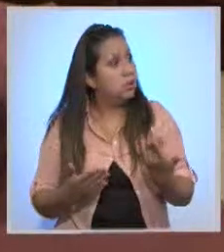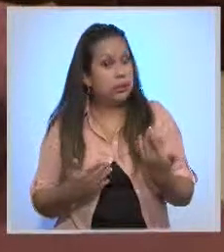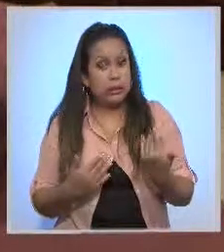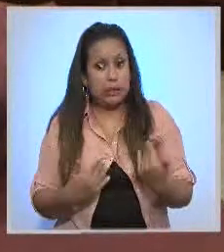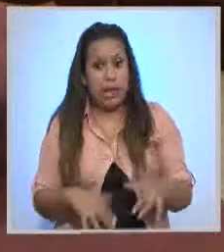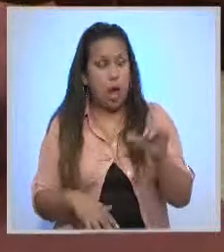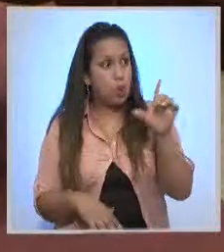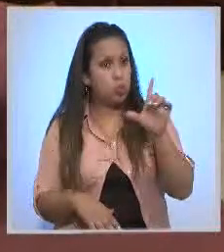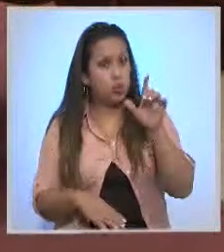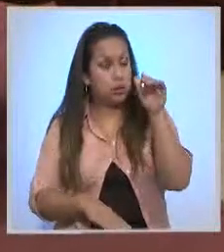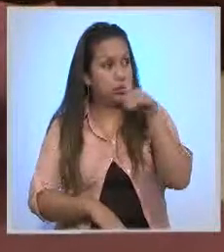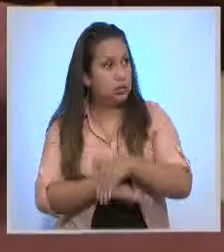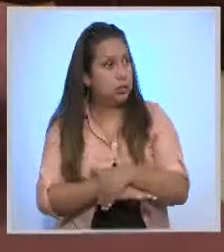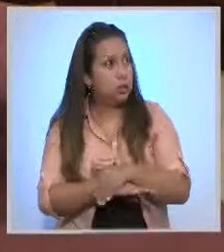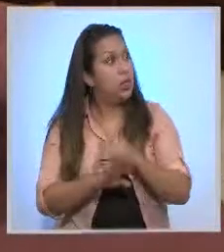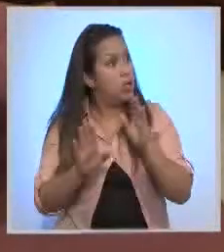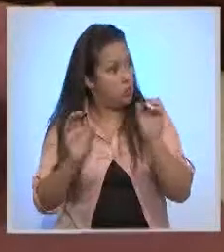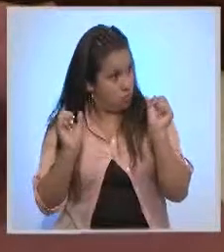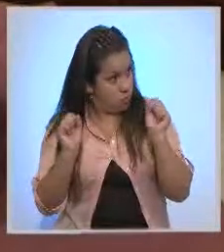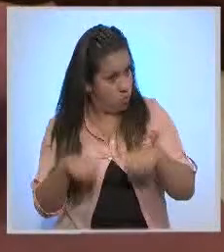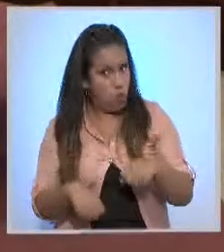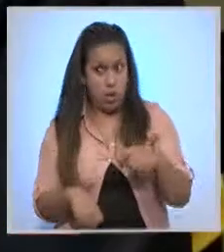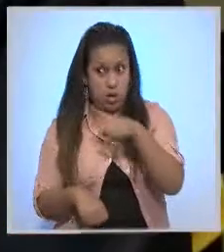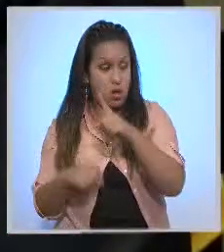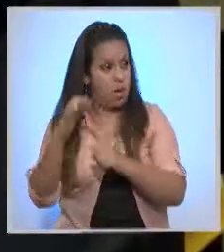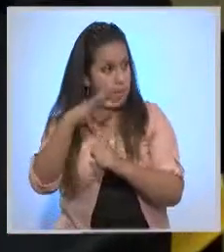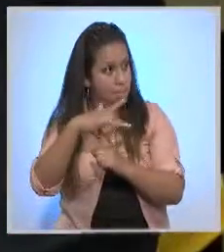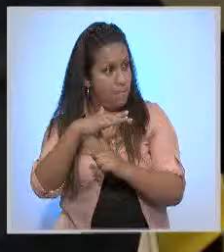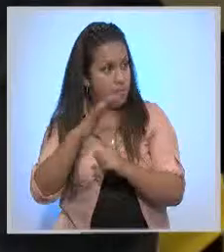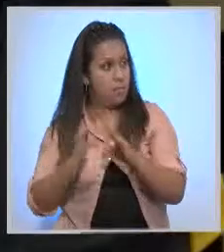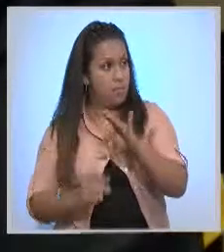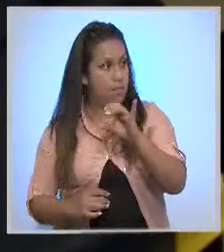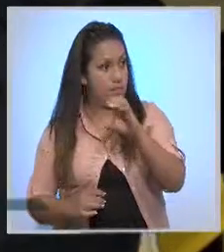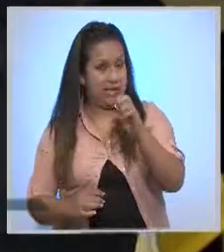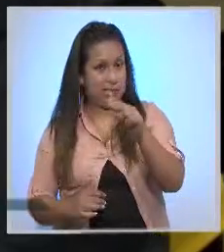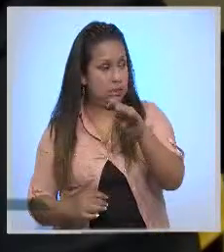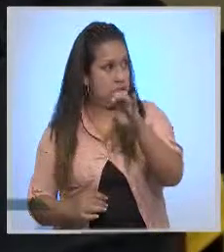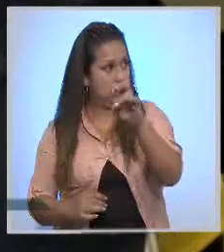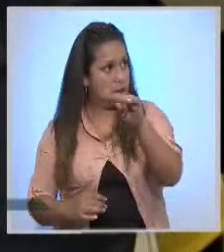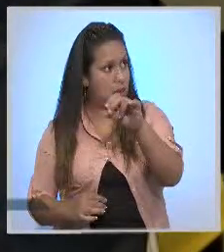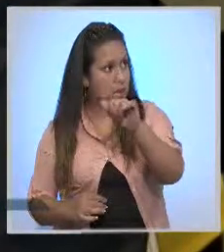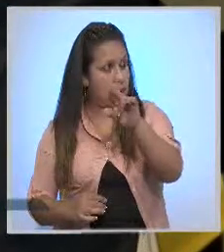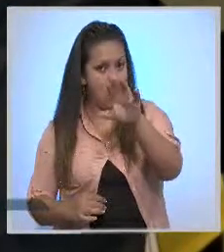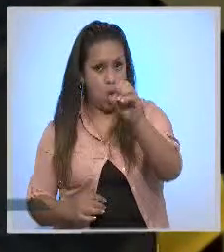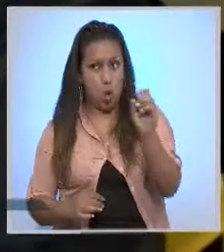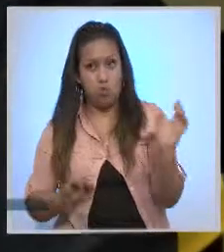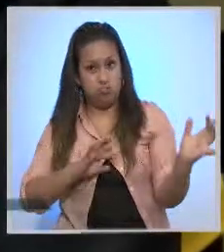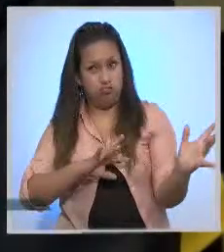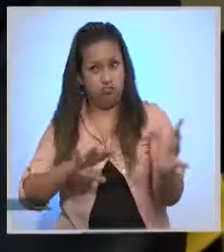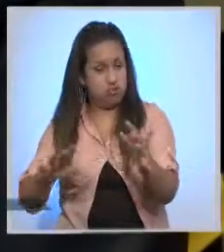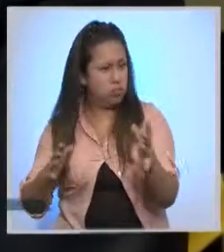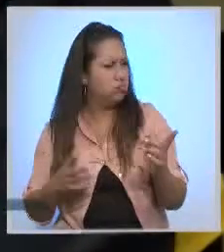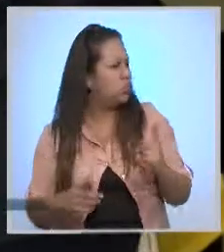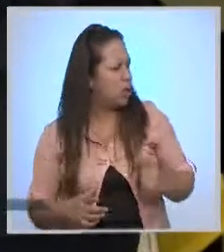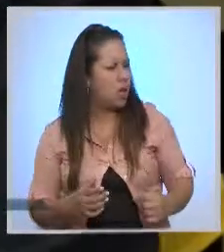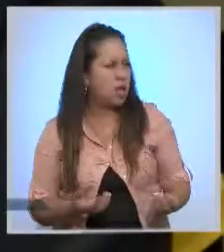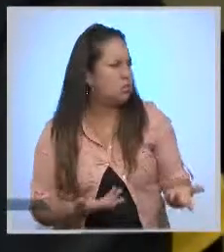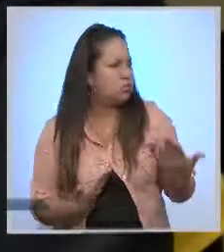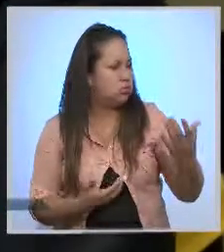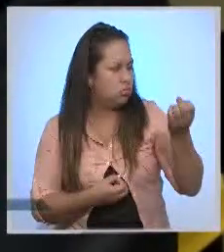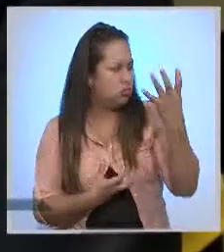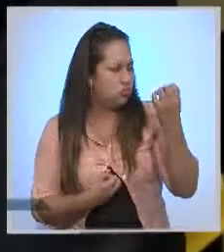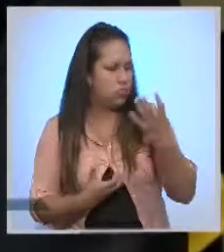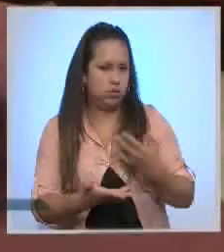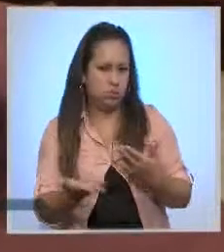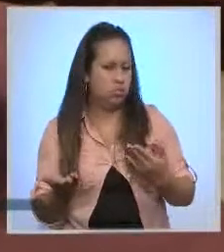del lunes ya se podrá pues acceder a la zona del parque bicentenario un poquito quisiera que nos explique que abunden esos detalles para que conozcan nuestro público en